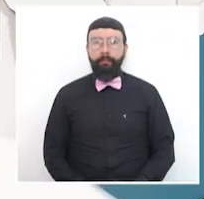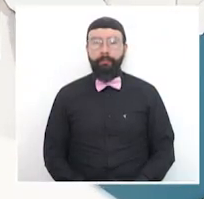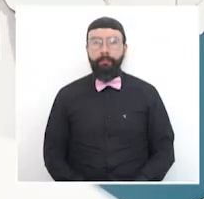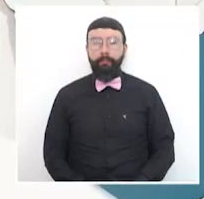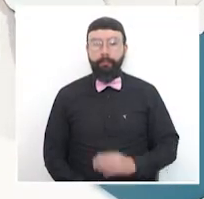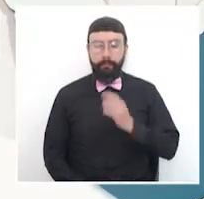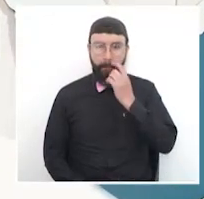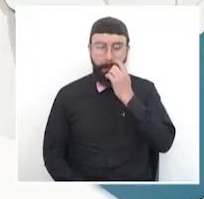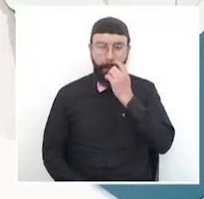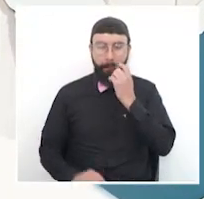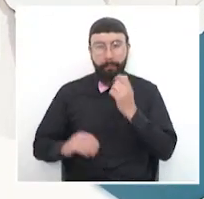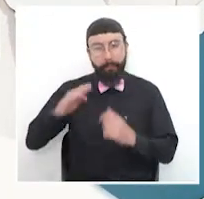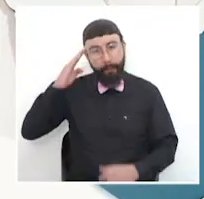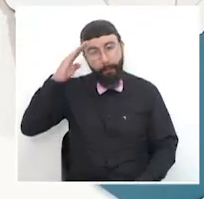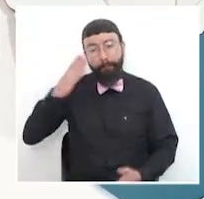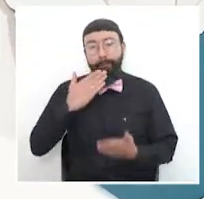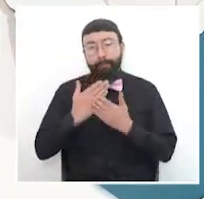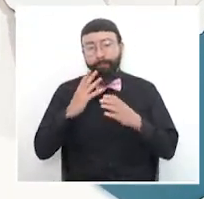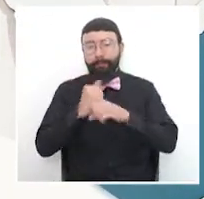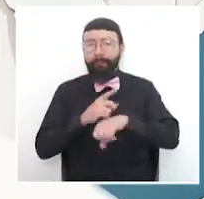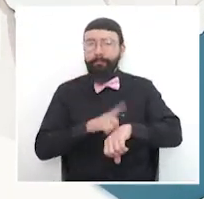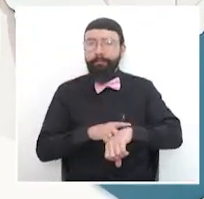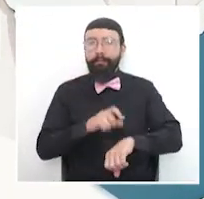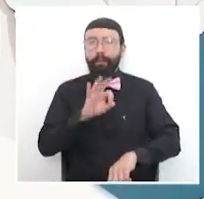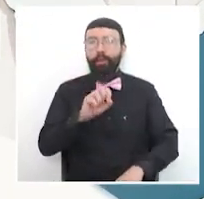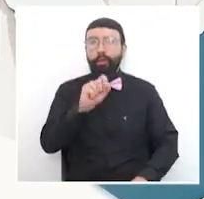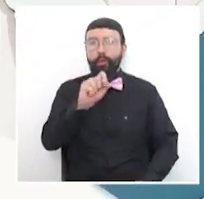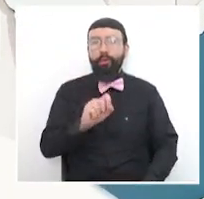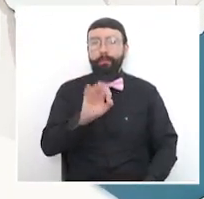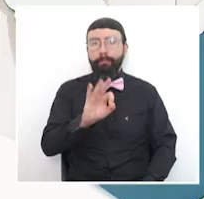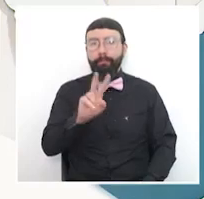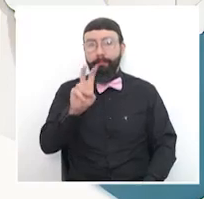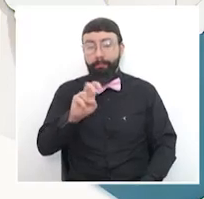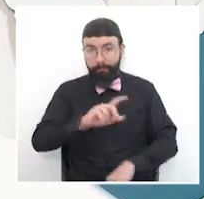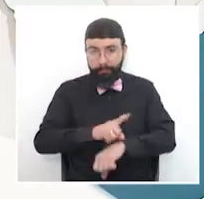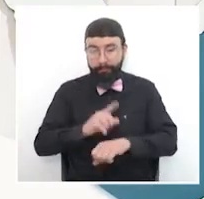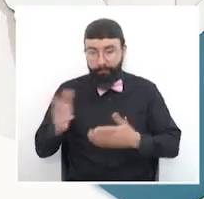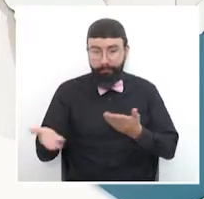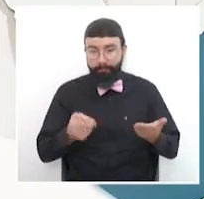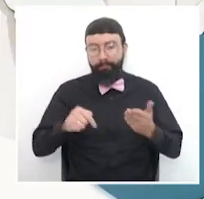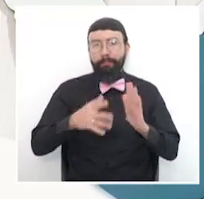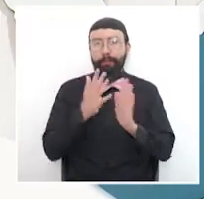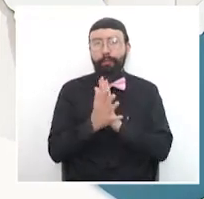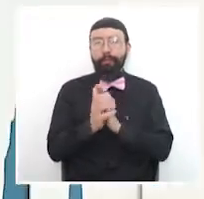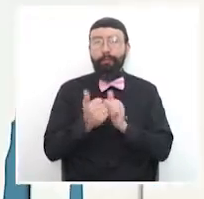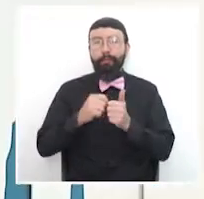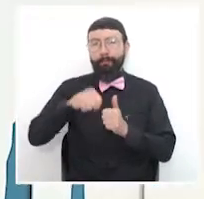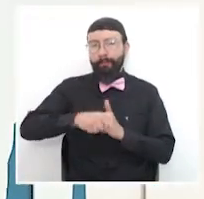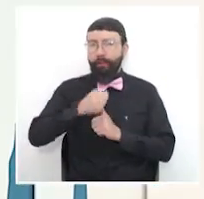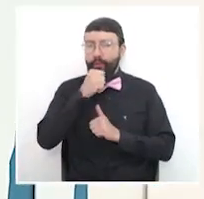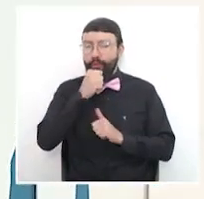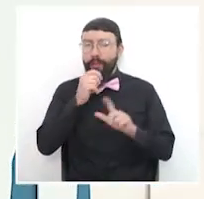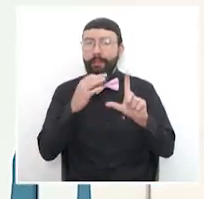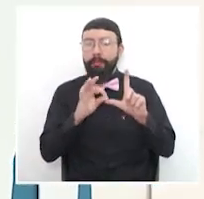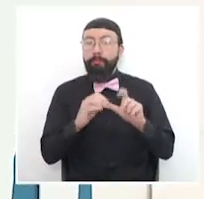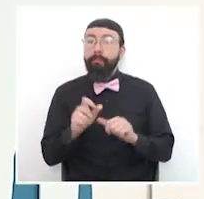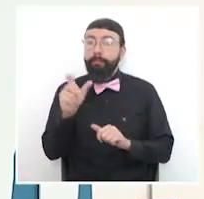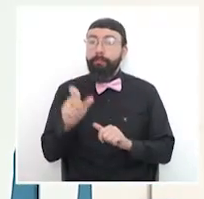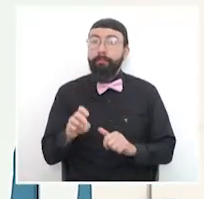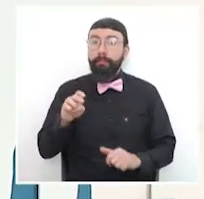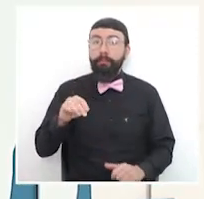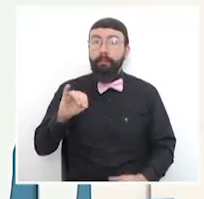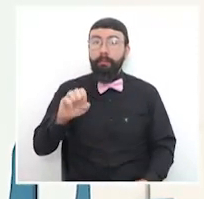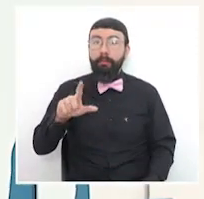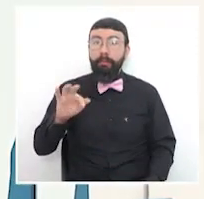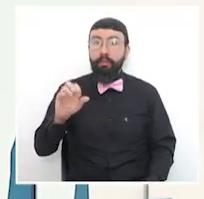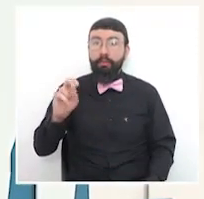Hola, ¿qué tal? Muy buenas noches. 8:37 minutos. Bienvenidos a la información deportiva en Telecafé Noticias. Milton Hernández Botero,